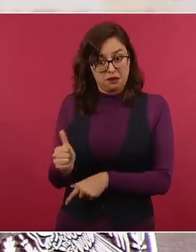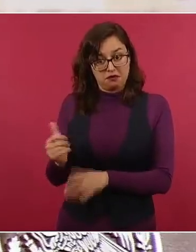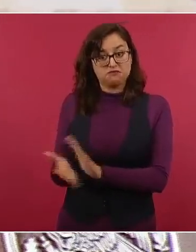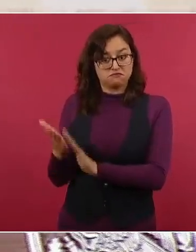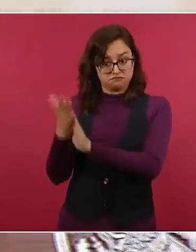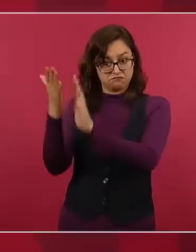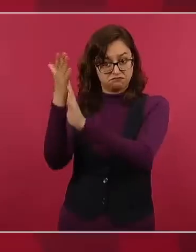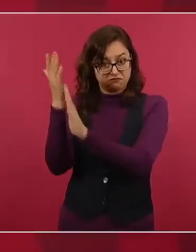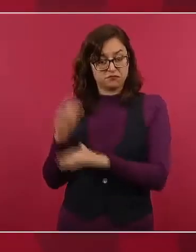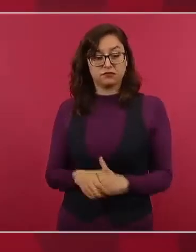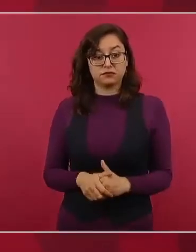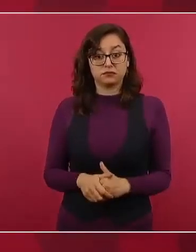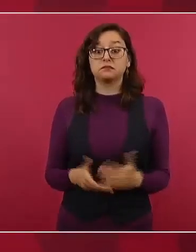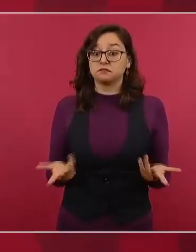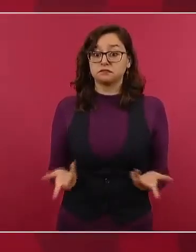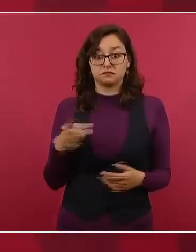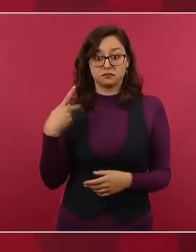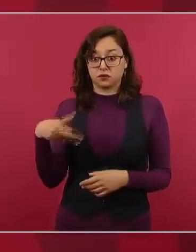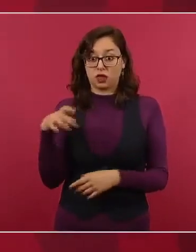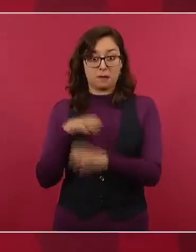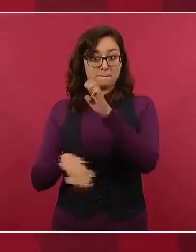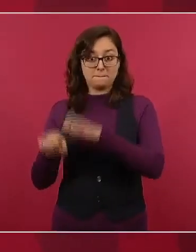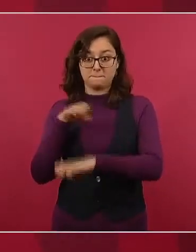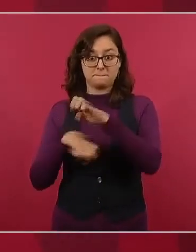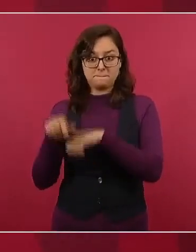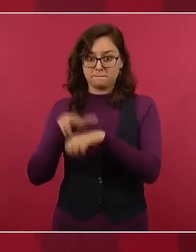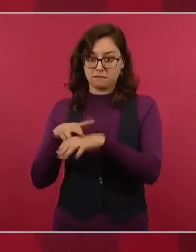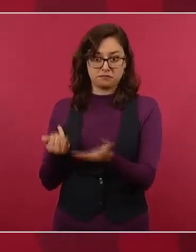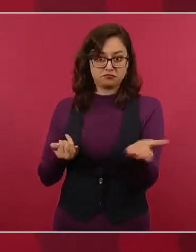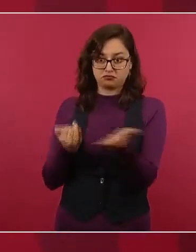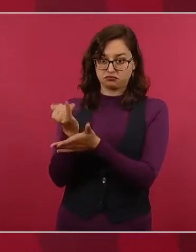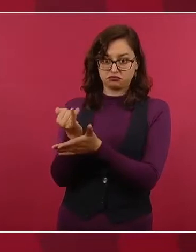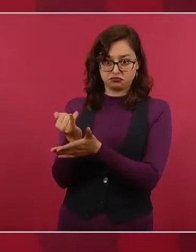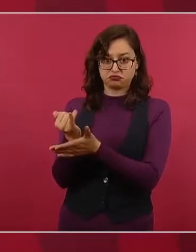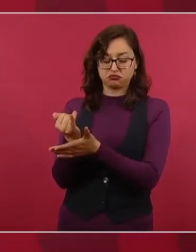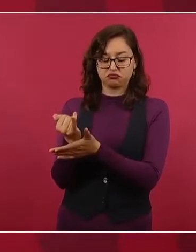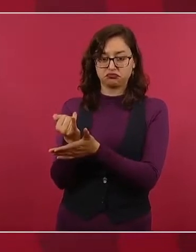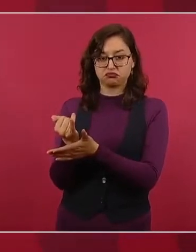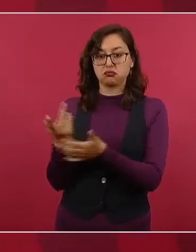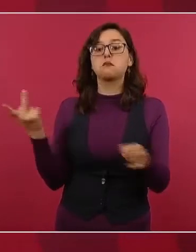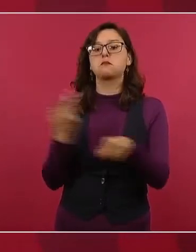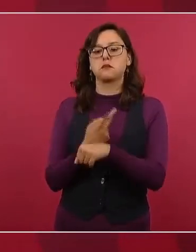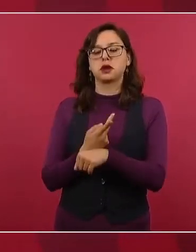de las empresas. El balasto